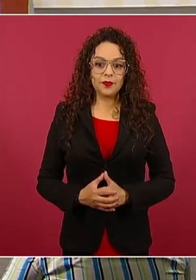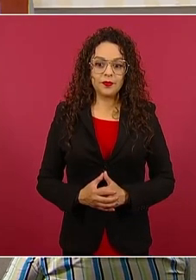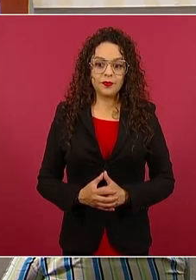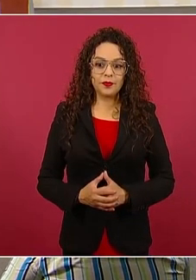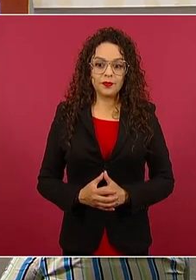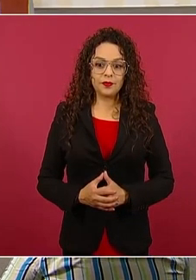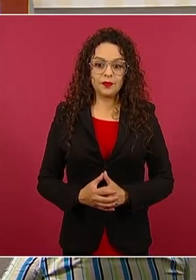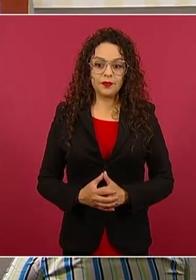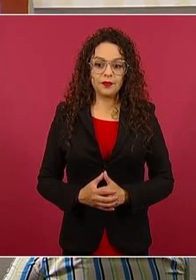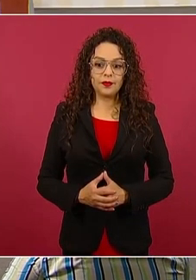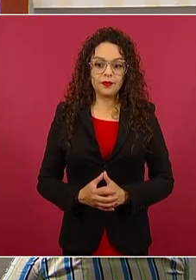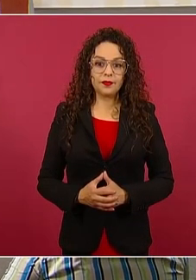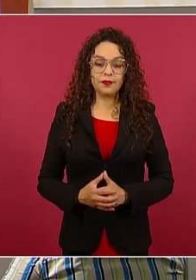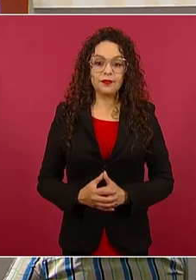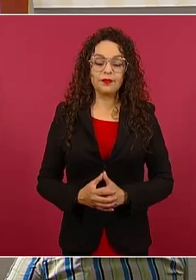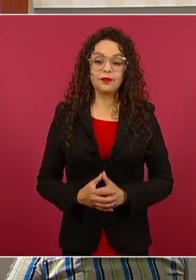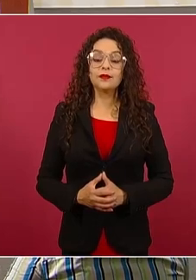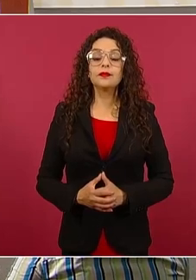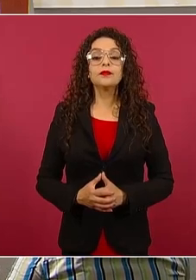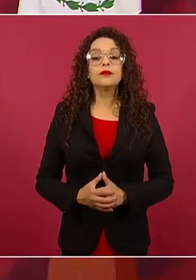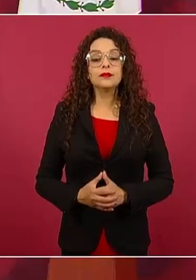Y